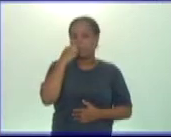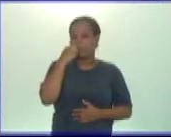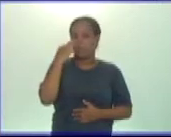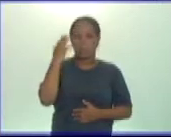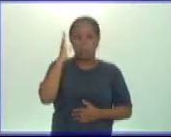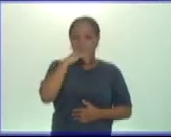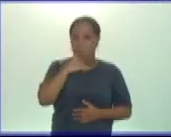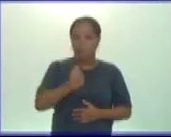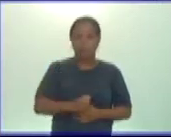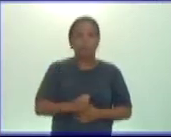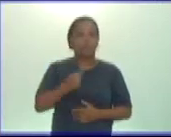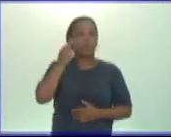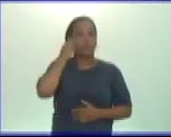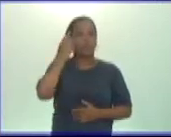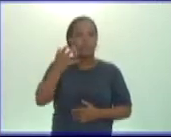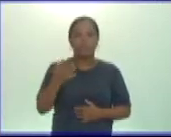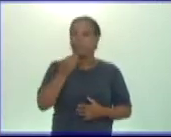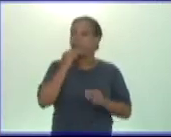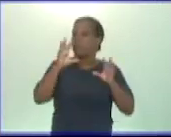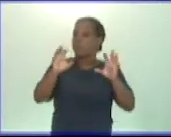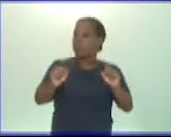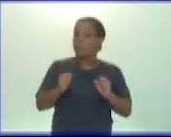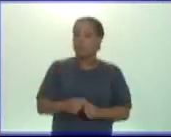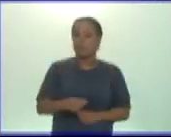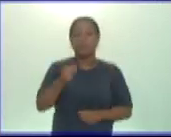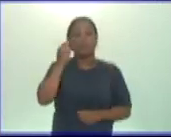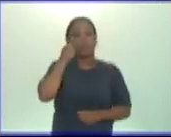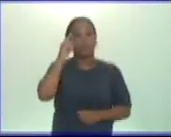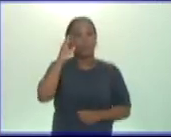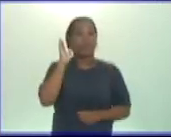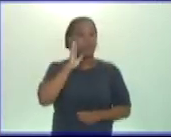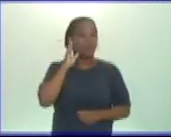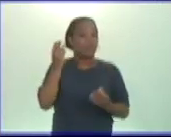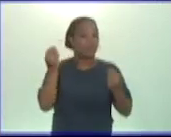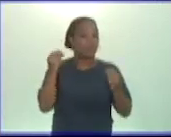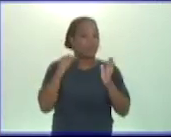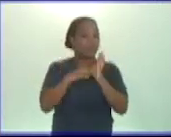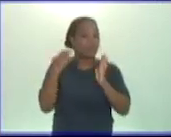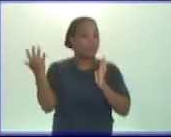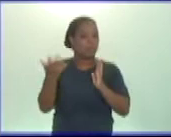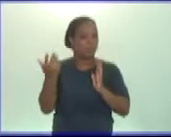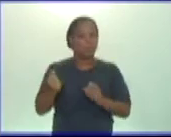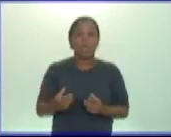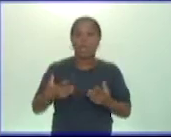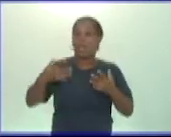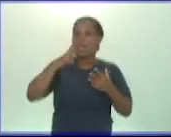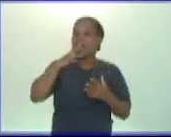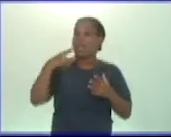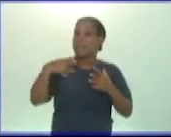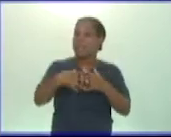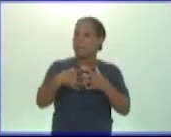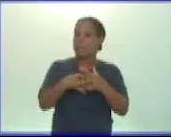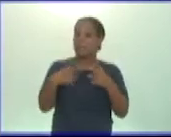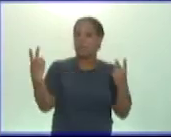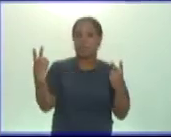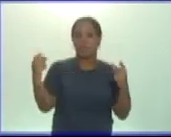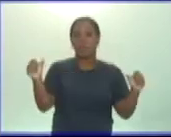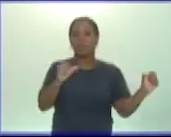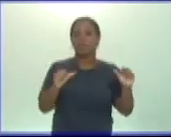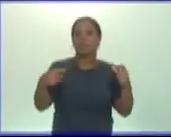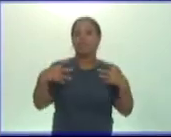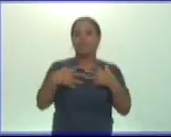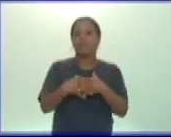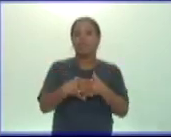estar observando en la imagen que aparece a continuación. Se produce en la combustión incompleta de los hidrocarburos y de otras sustancias que contienen